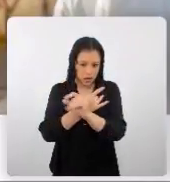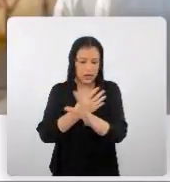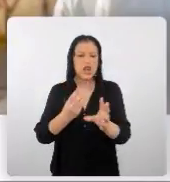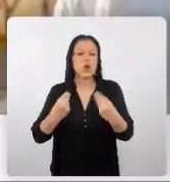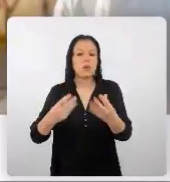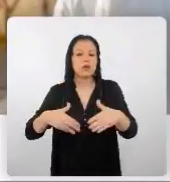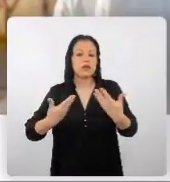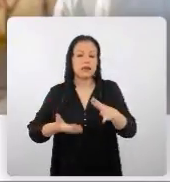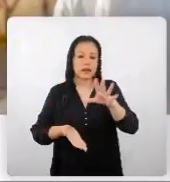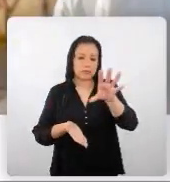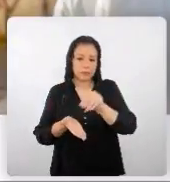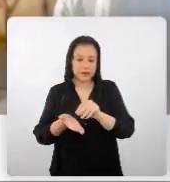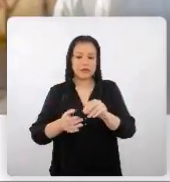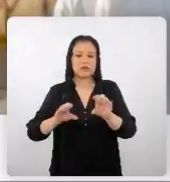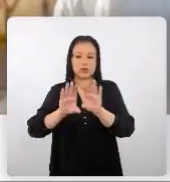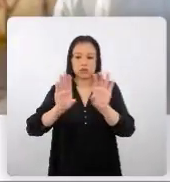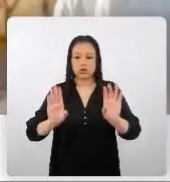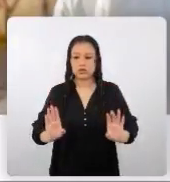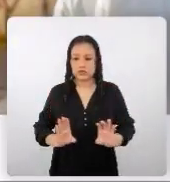constancia.